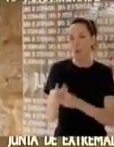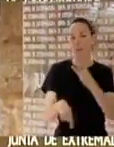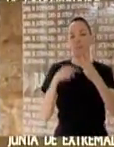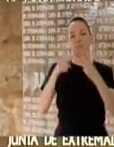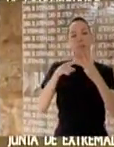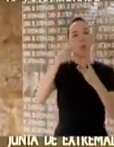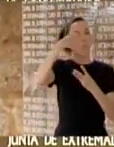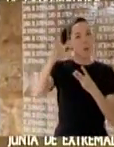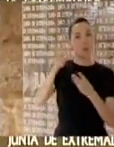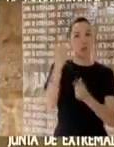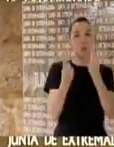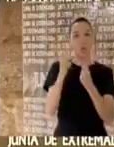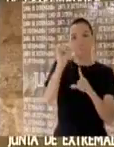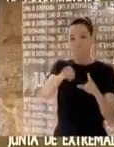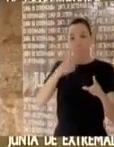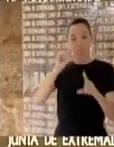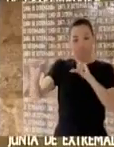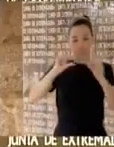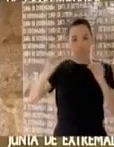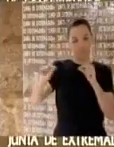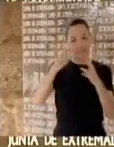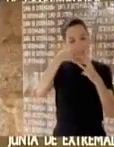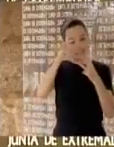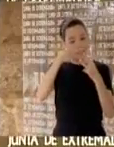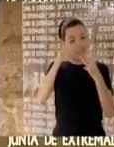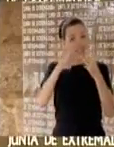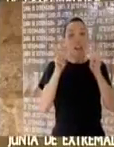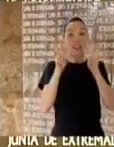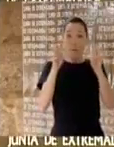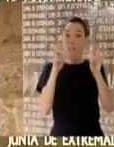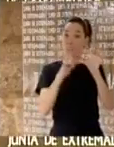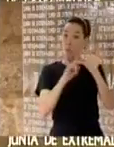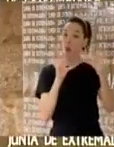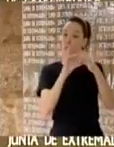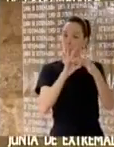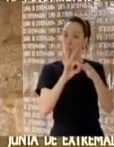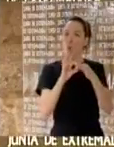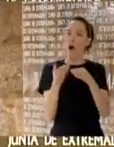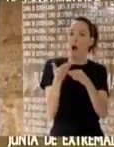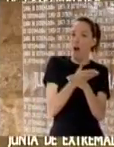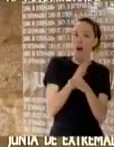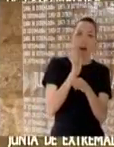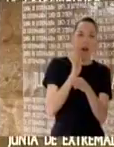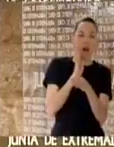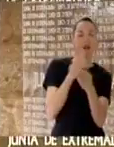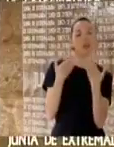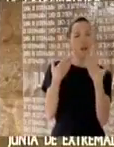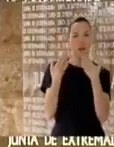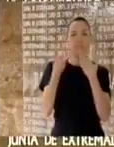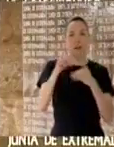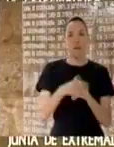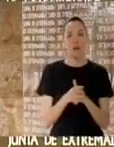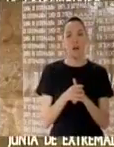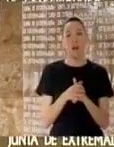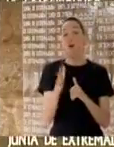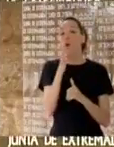la cual hemos hablado también en nuestra conversación, que tiene que ver también con la financiación, como bien ha dicho él, no